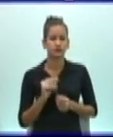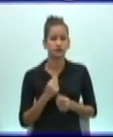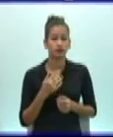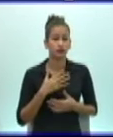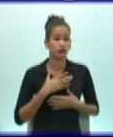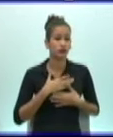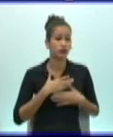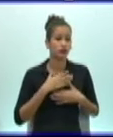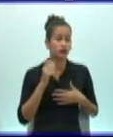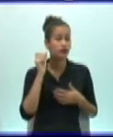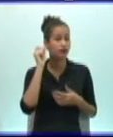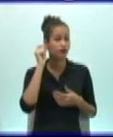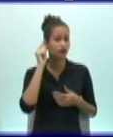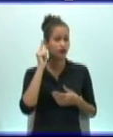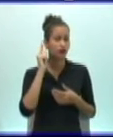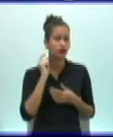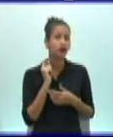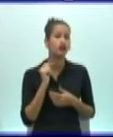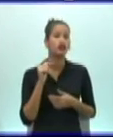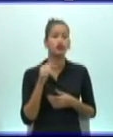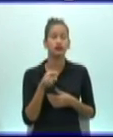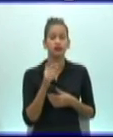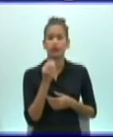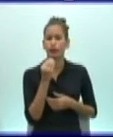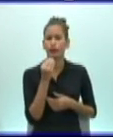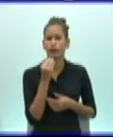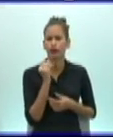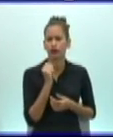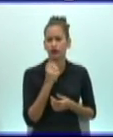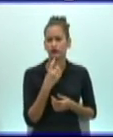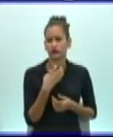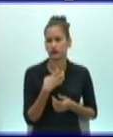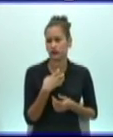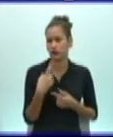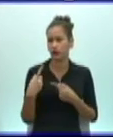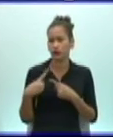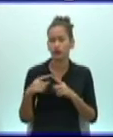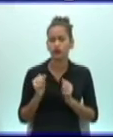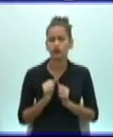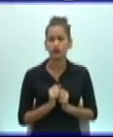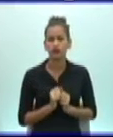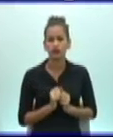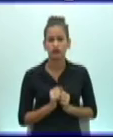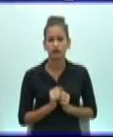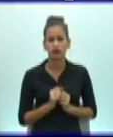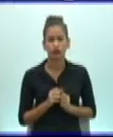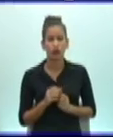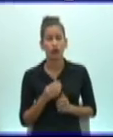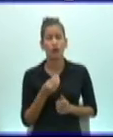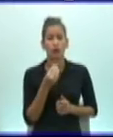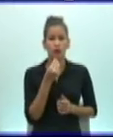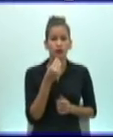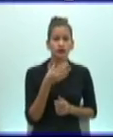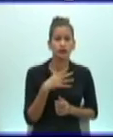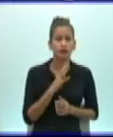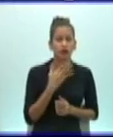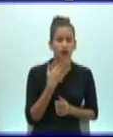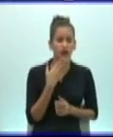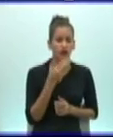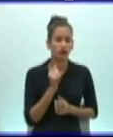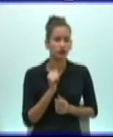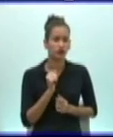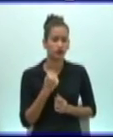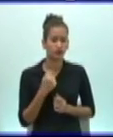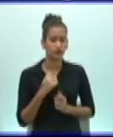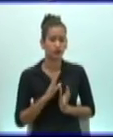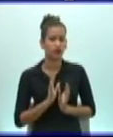mi razonamiento, y ustedes pueden tener otras y quizás hasta más conformadas, más detalladas que las